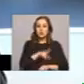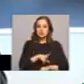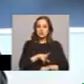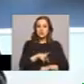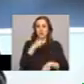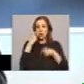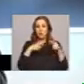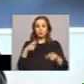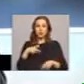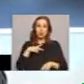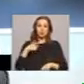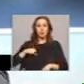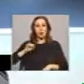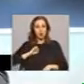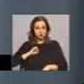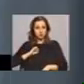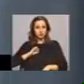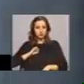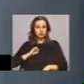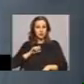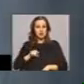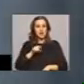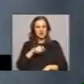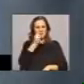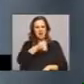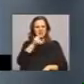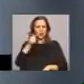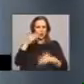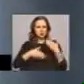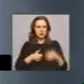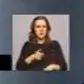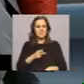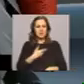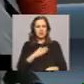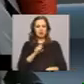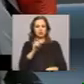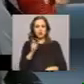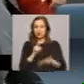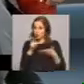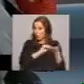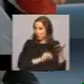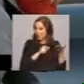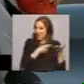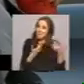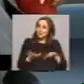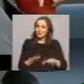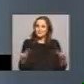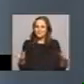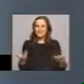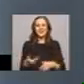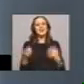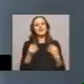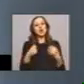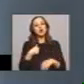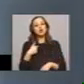portugueses e os espanhóis nestes massacres que han passado em Badajoz? Não lo escribes aqui, mas... Sí, hombre,